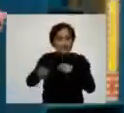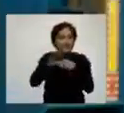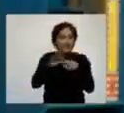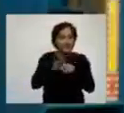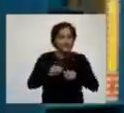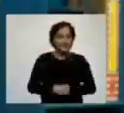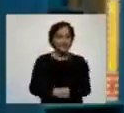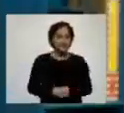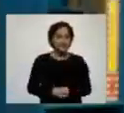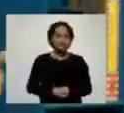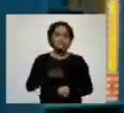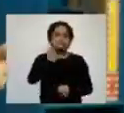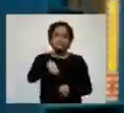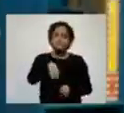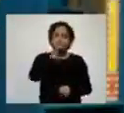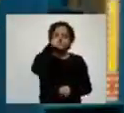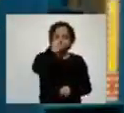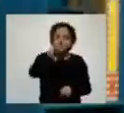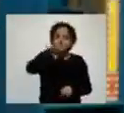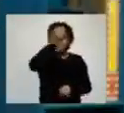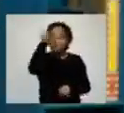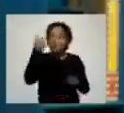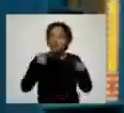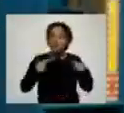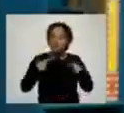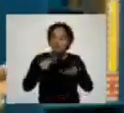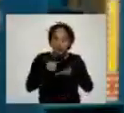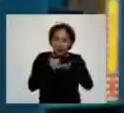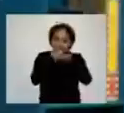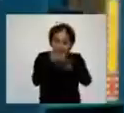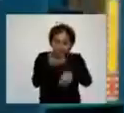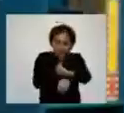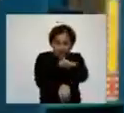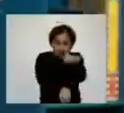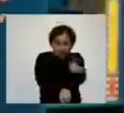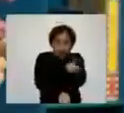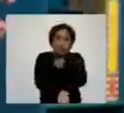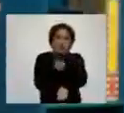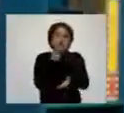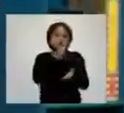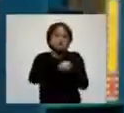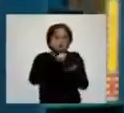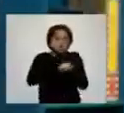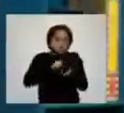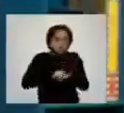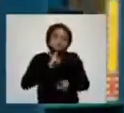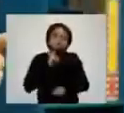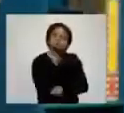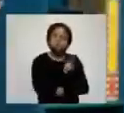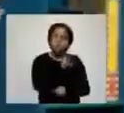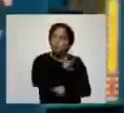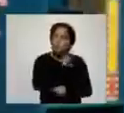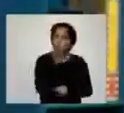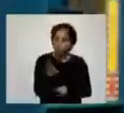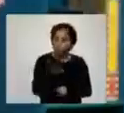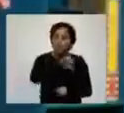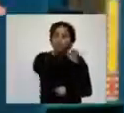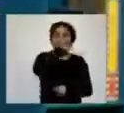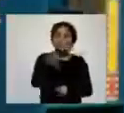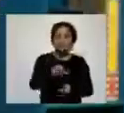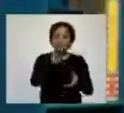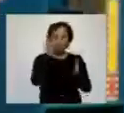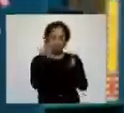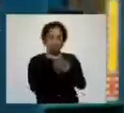acompaña que apunte tus respuestas y guarda tus trabajos en tu carpeta de experiencias para que cuando volvamos